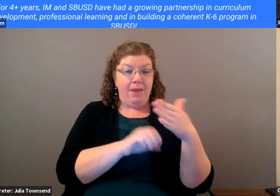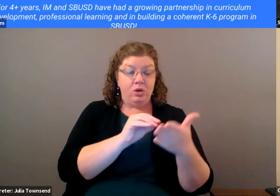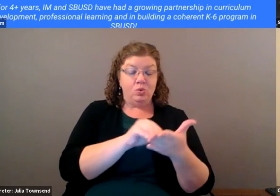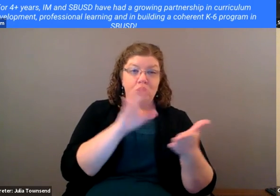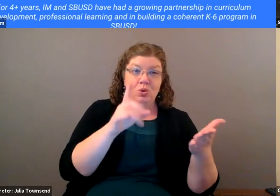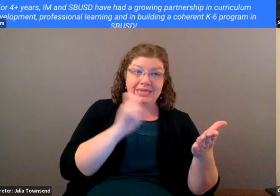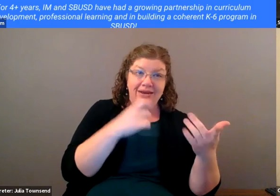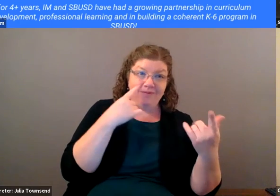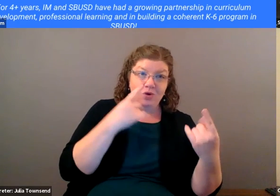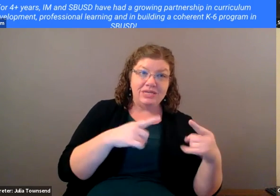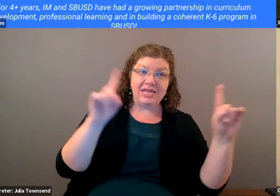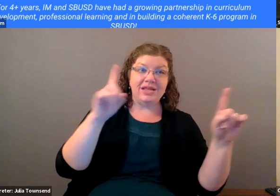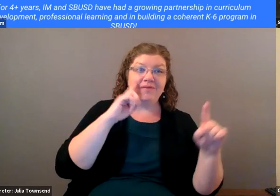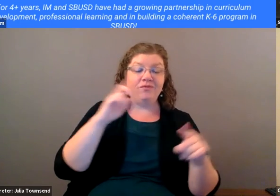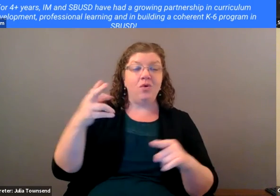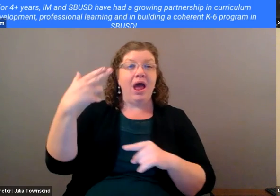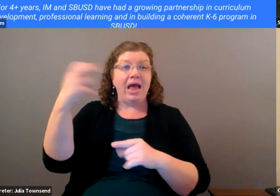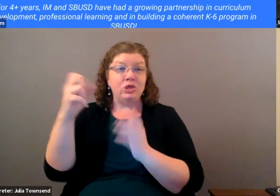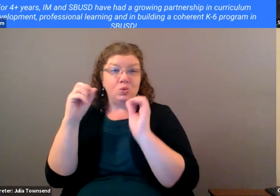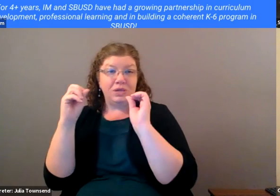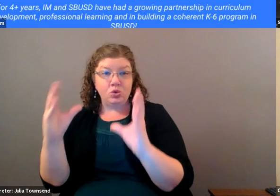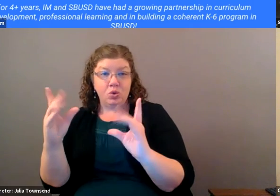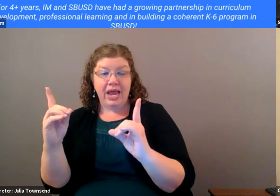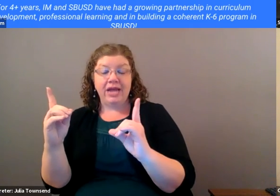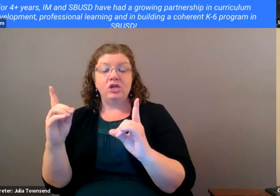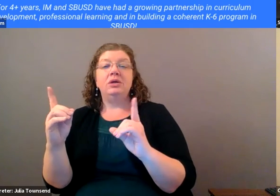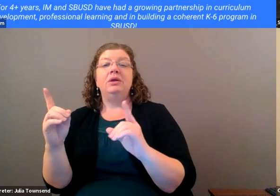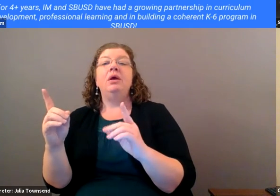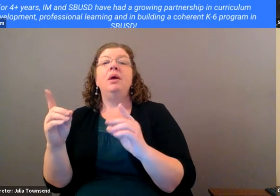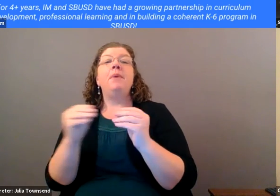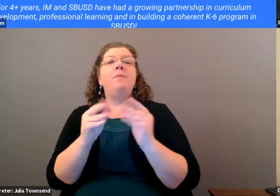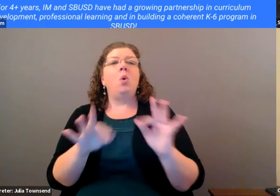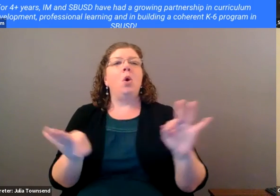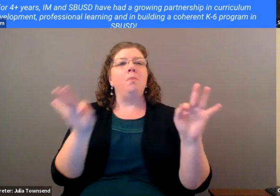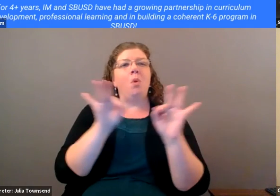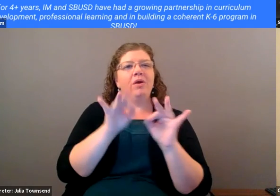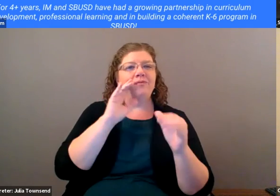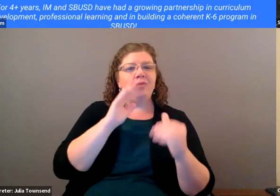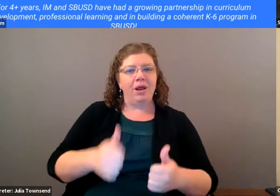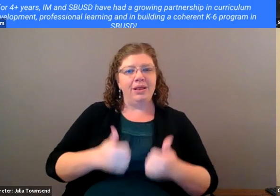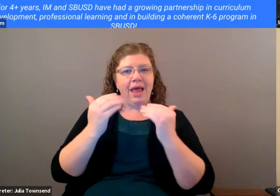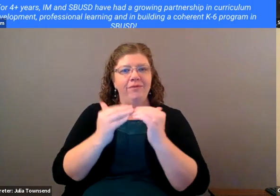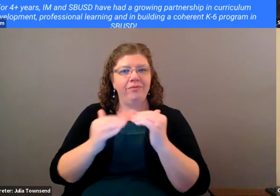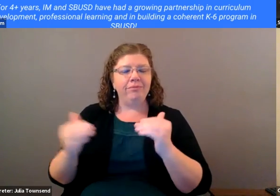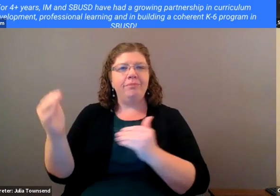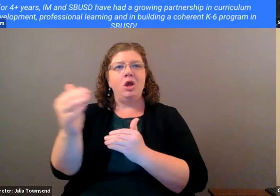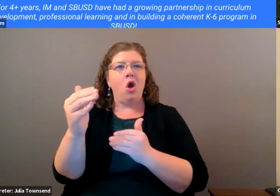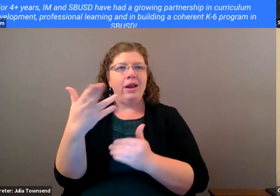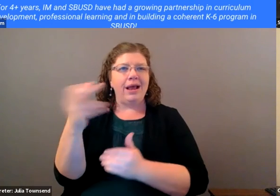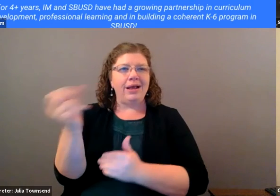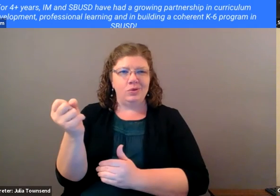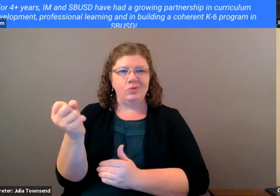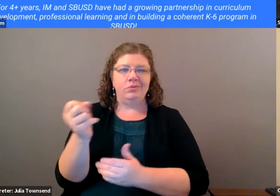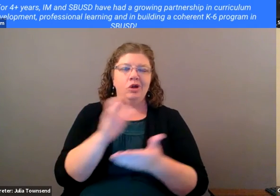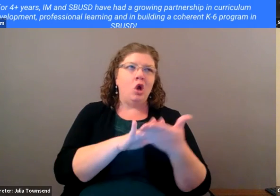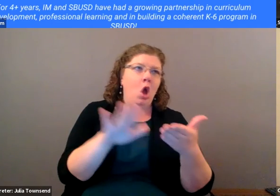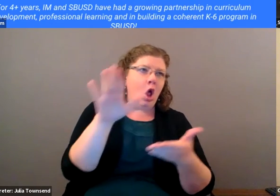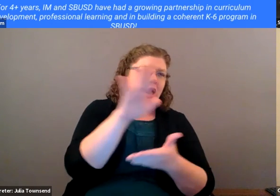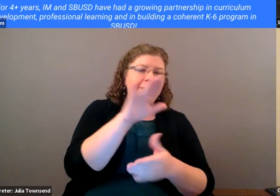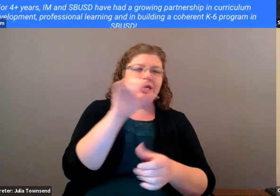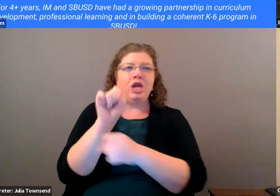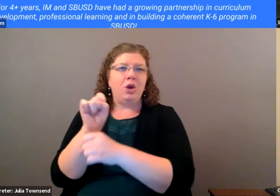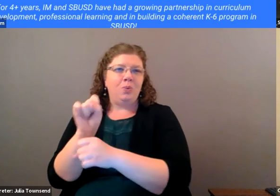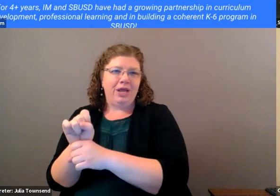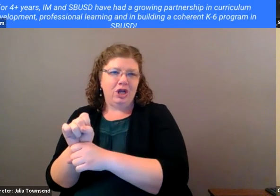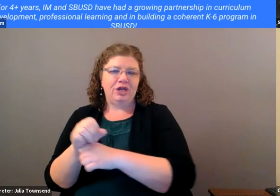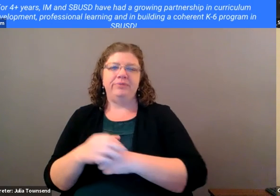puedan tomarlas y tener éxito. Y también tener éxito en la secundaria y preparatoria, pero más importante, para tener éxito